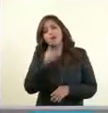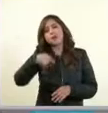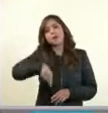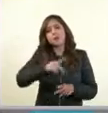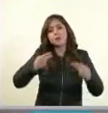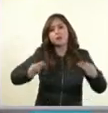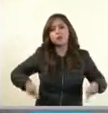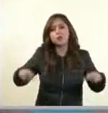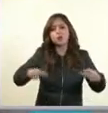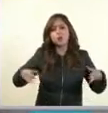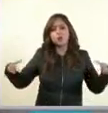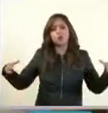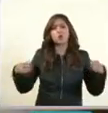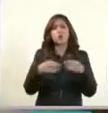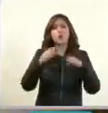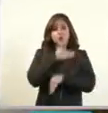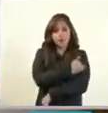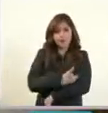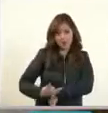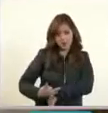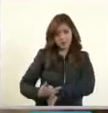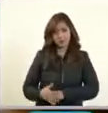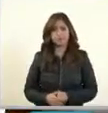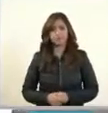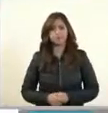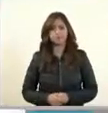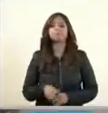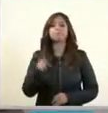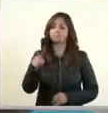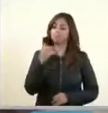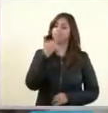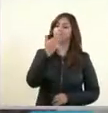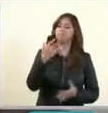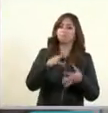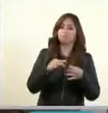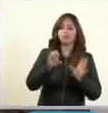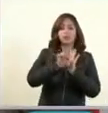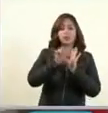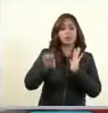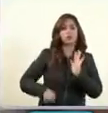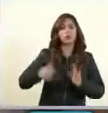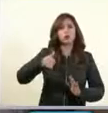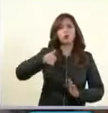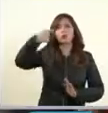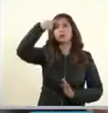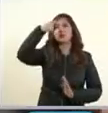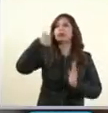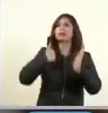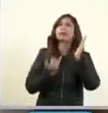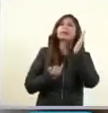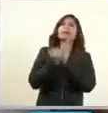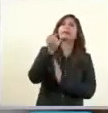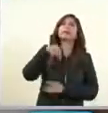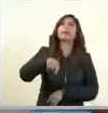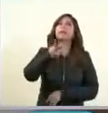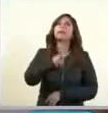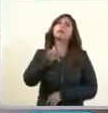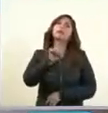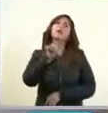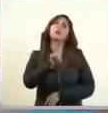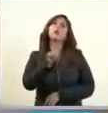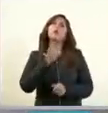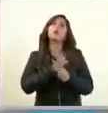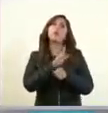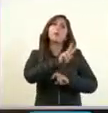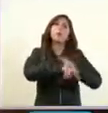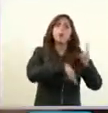de la familia. Bien, buena observación, Pau, porque una cosa es que yo decida, supongamos, Claro. este fin de semana vamos a ir a Tepoztlán o